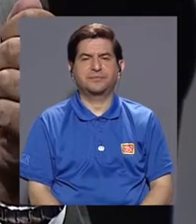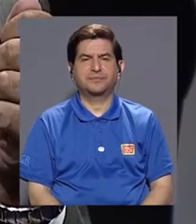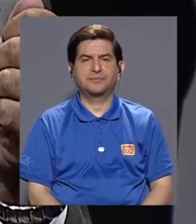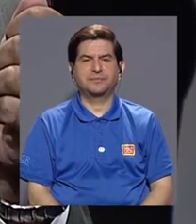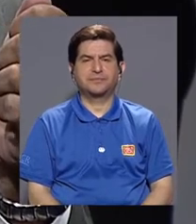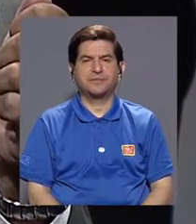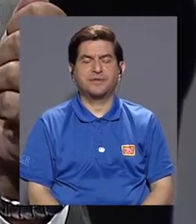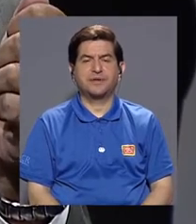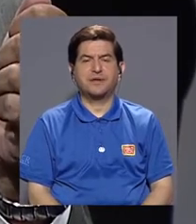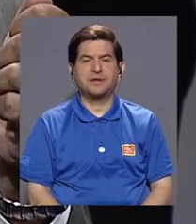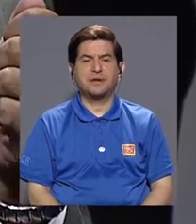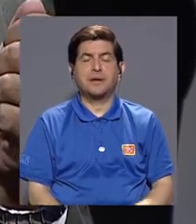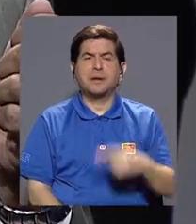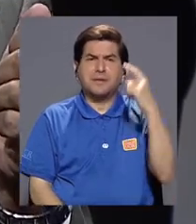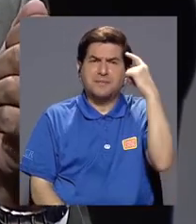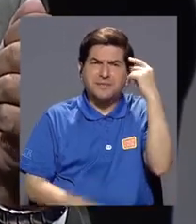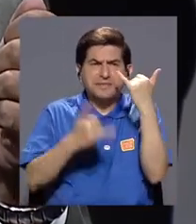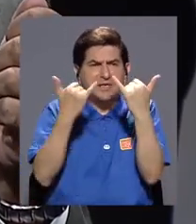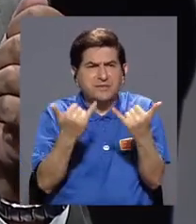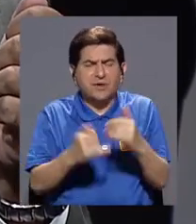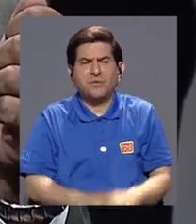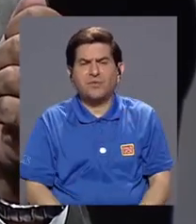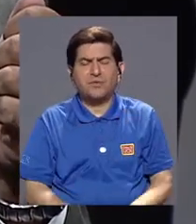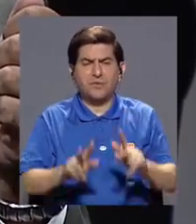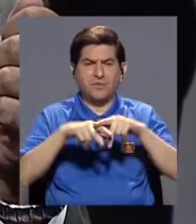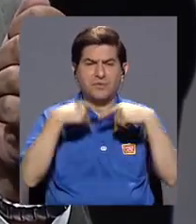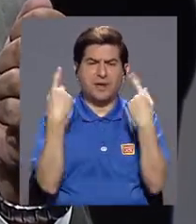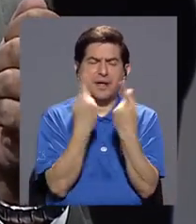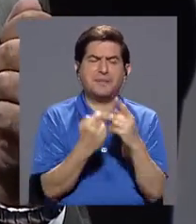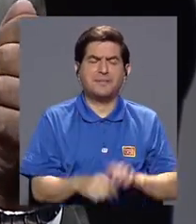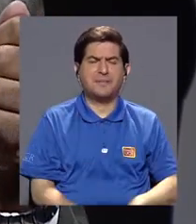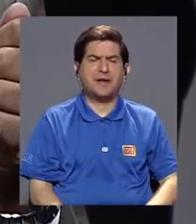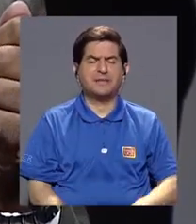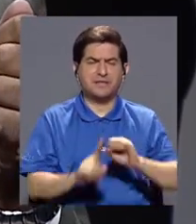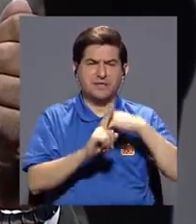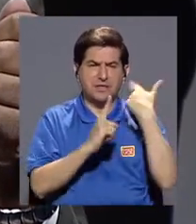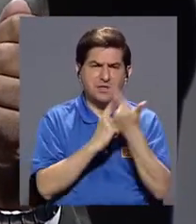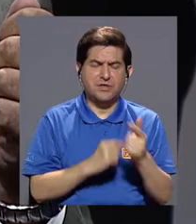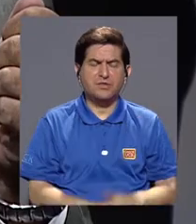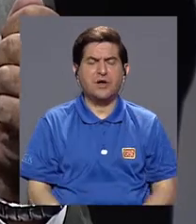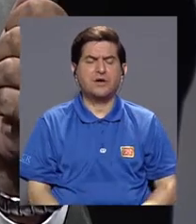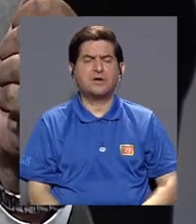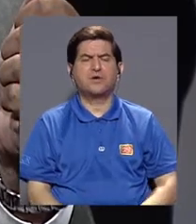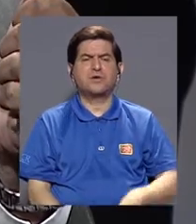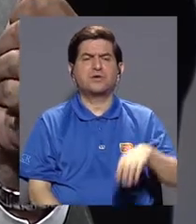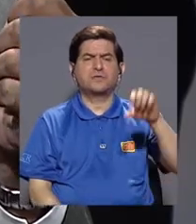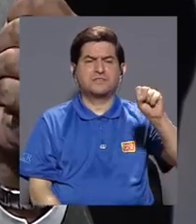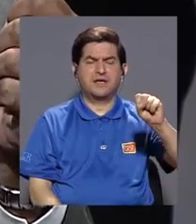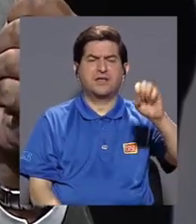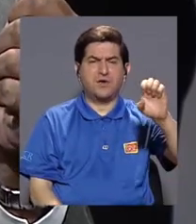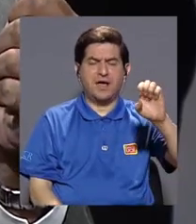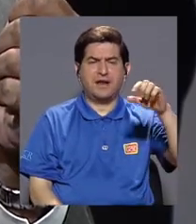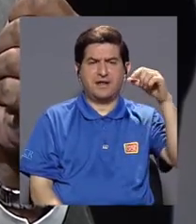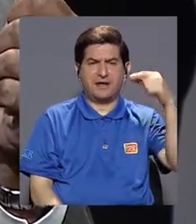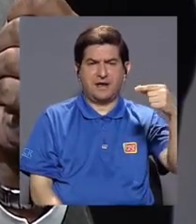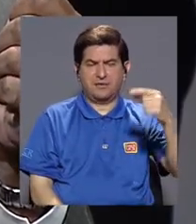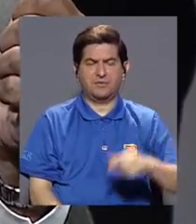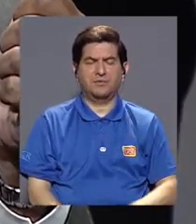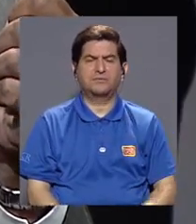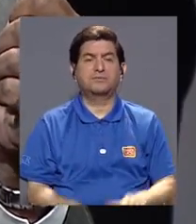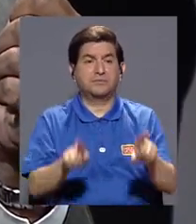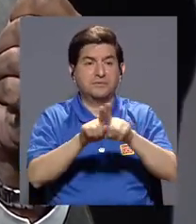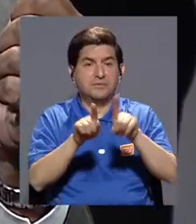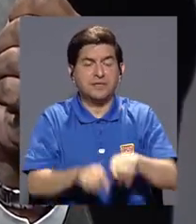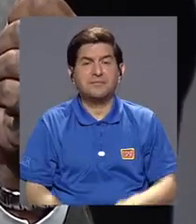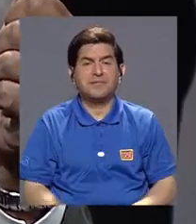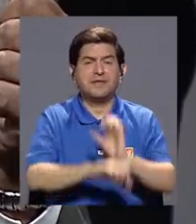Montero Mejía, por el lado de lo que era el Partido Socialista, o Sergio Erigardón. Si pensamos en el lado que venía